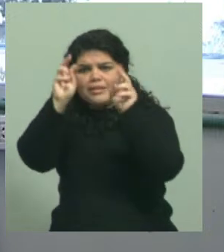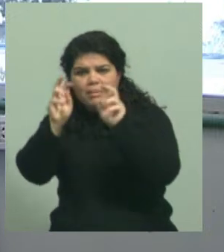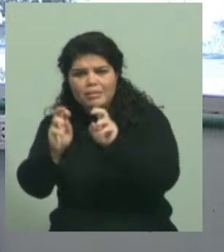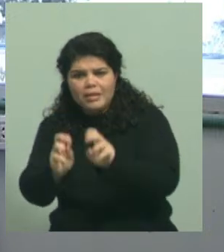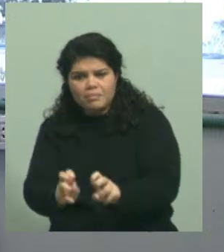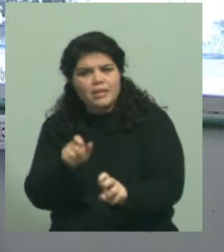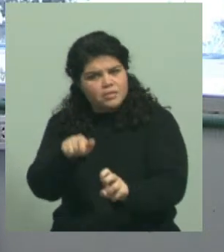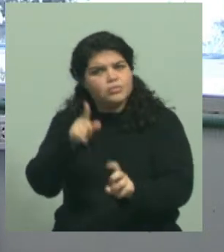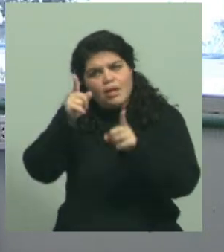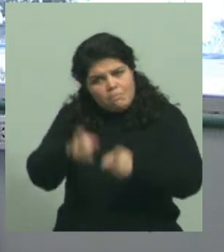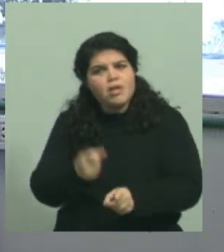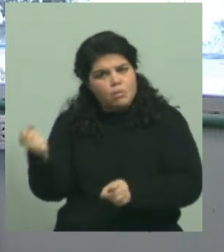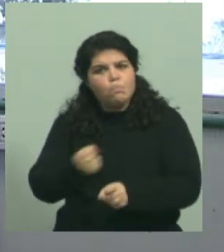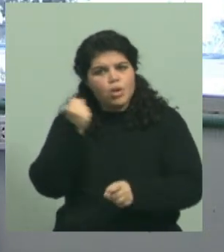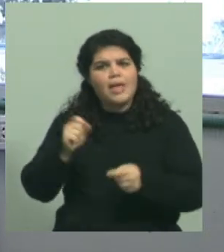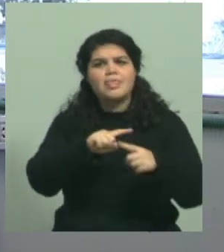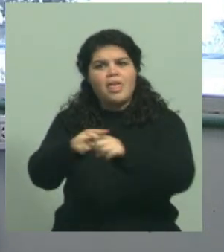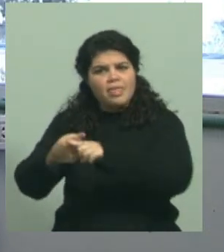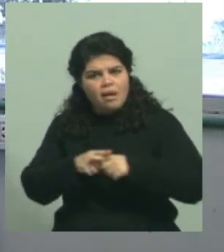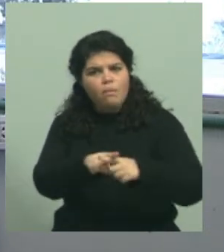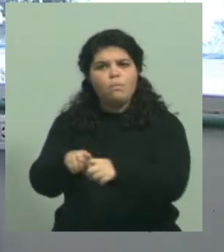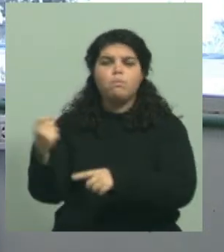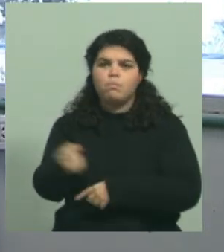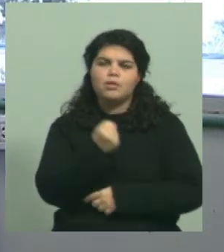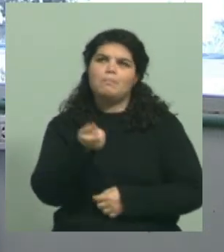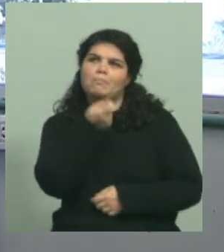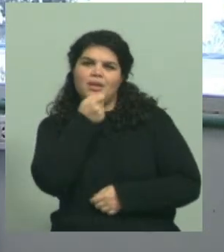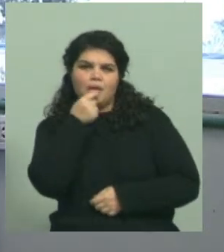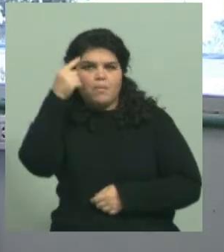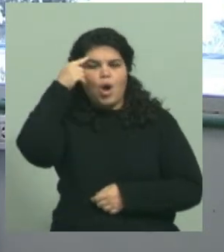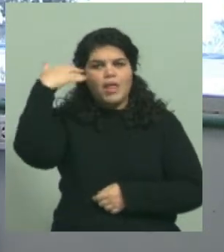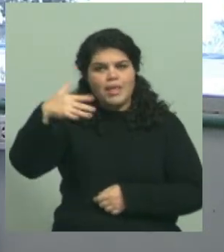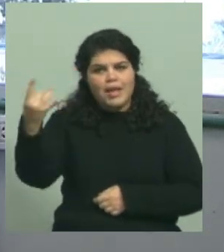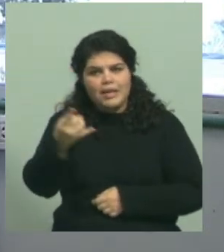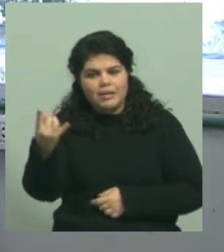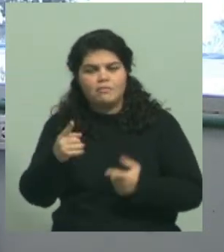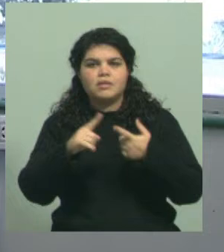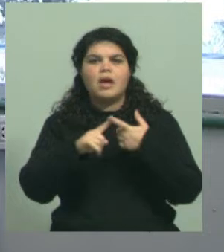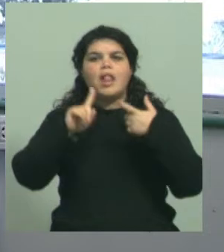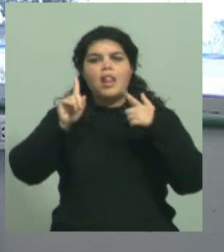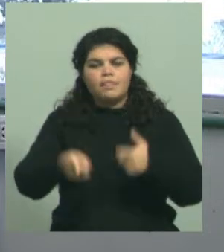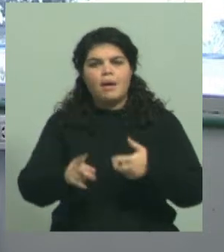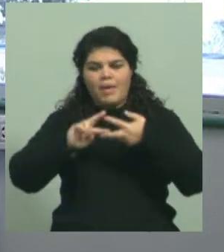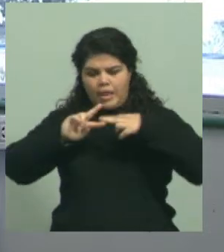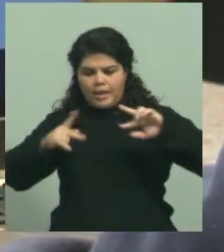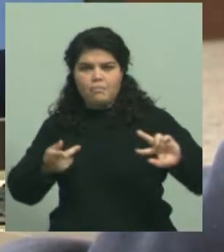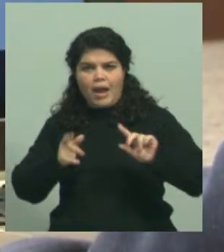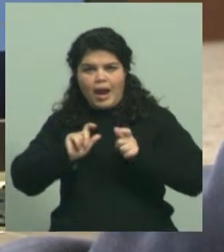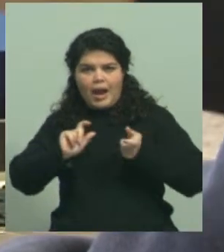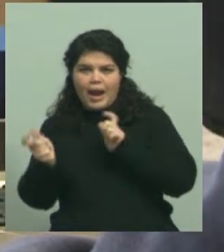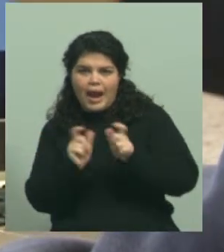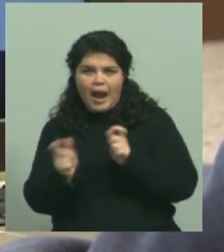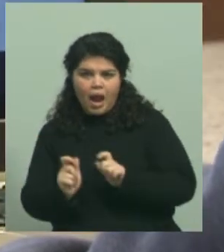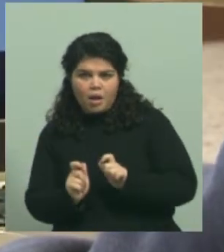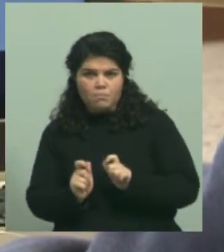dar. Me refiero a inteligencia artificial, clonación, manipulación genética, podemos